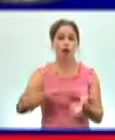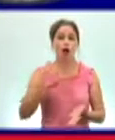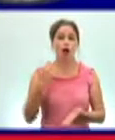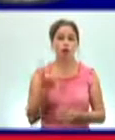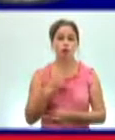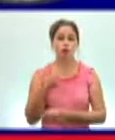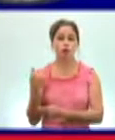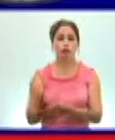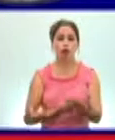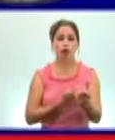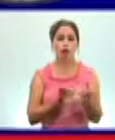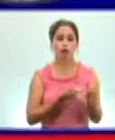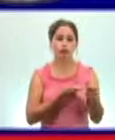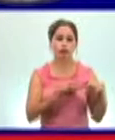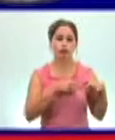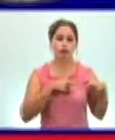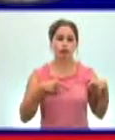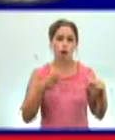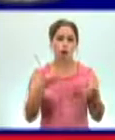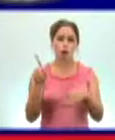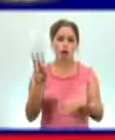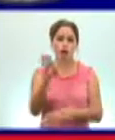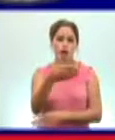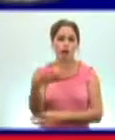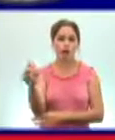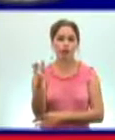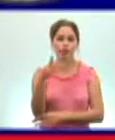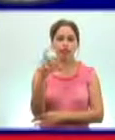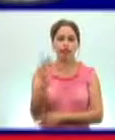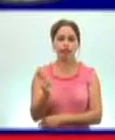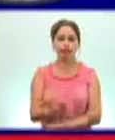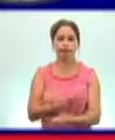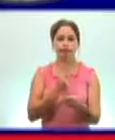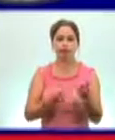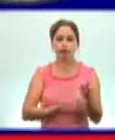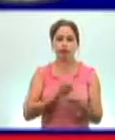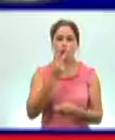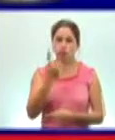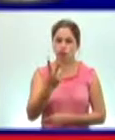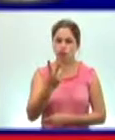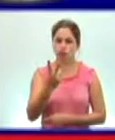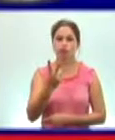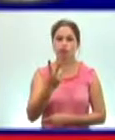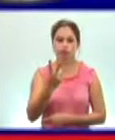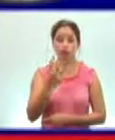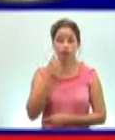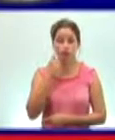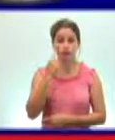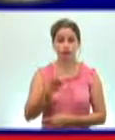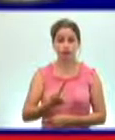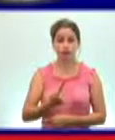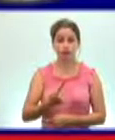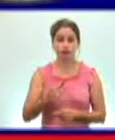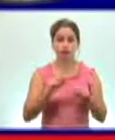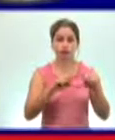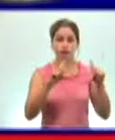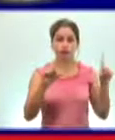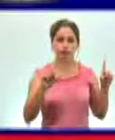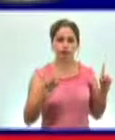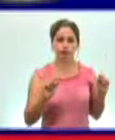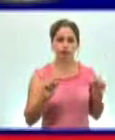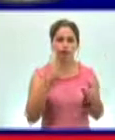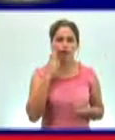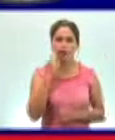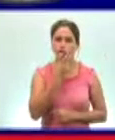emblema, son nuestra bandera de combate. Un segundo mensaje. Al mensaje de lo contemporáneo de